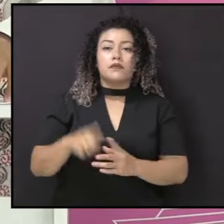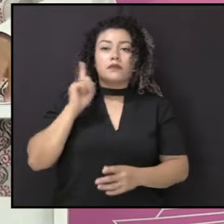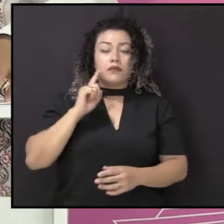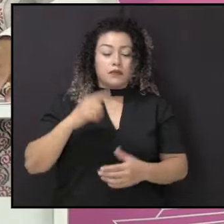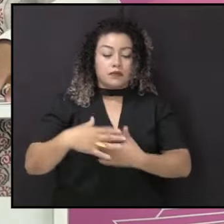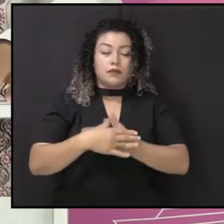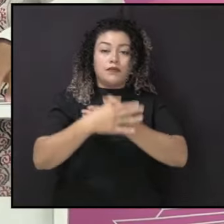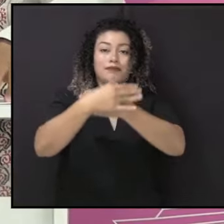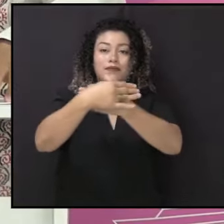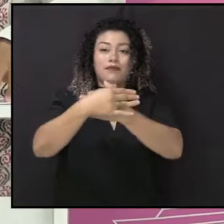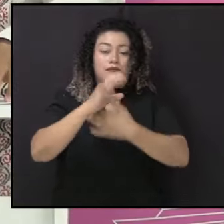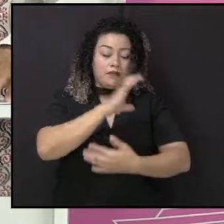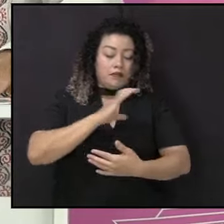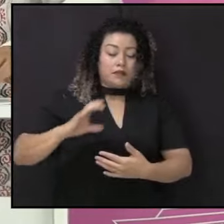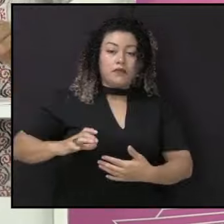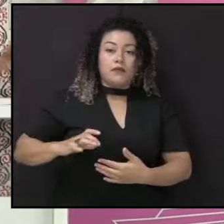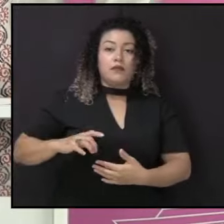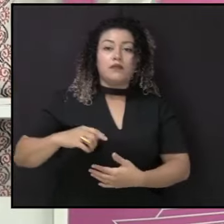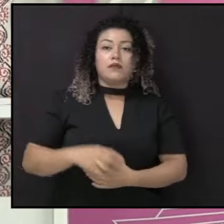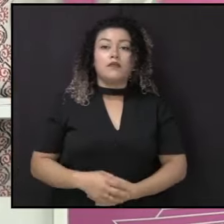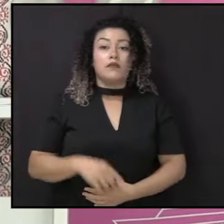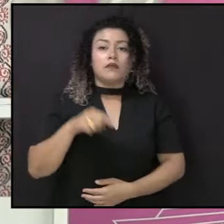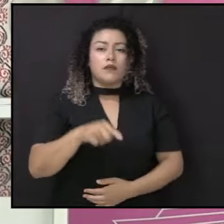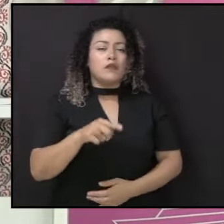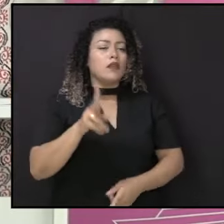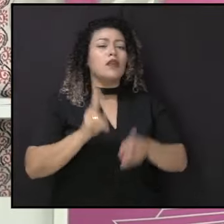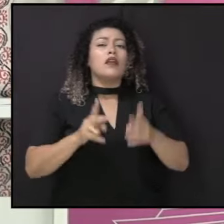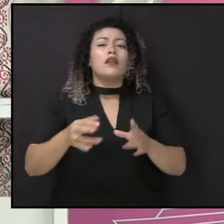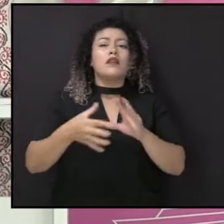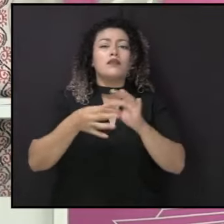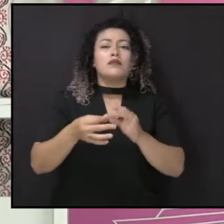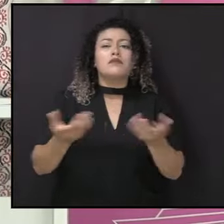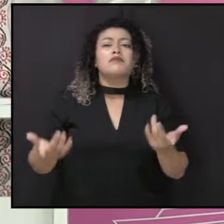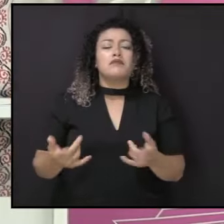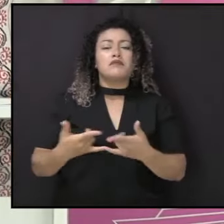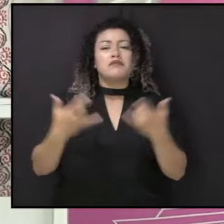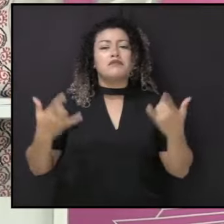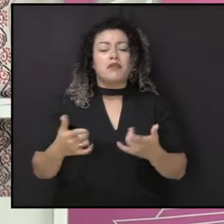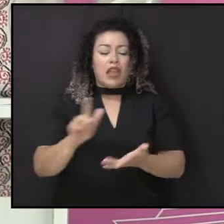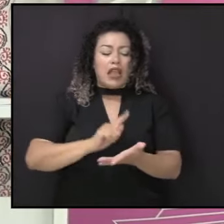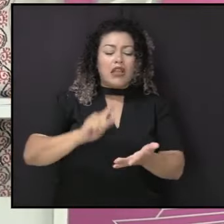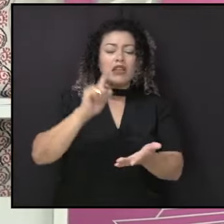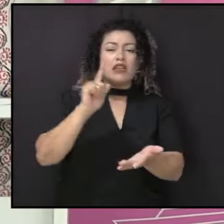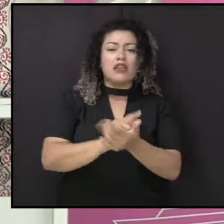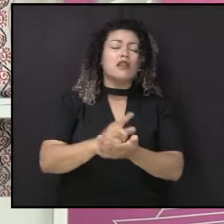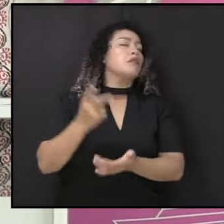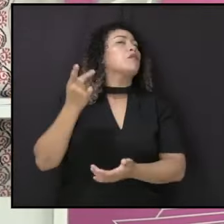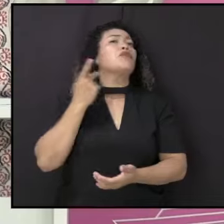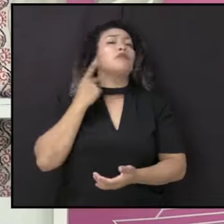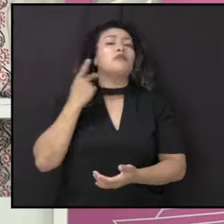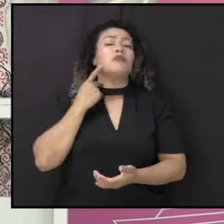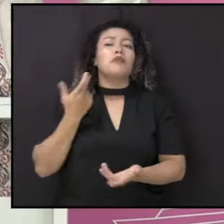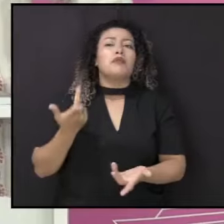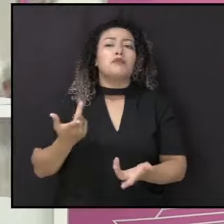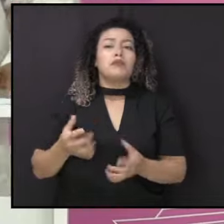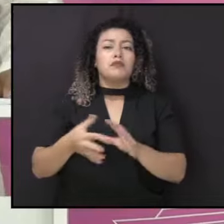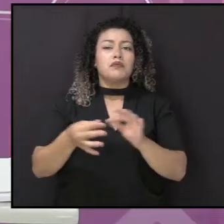Historia. Candidata, pues platícanos un poco sobre la relevancia en cuanto a la modificación de las leyes del tema de política migratoria.